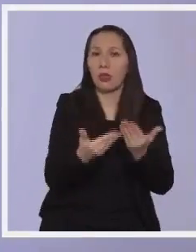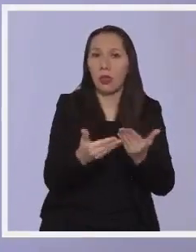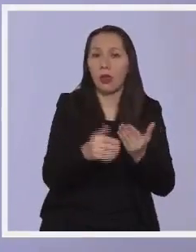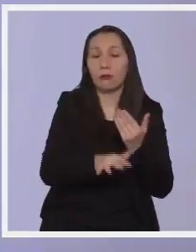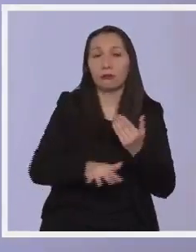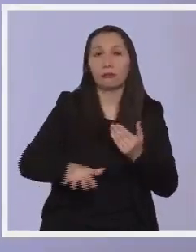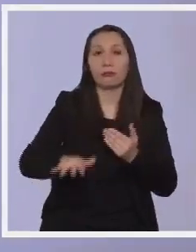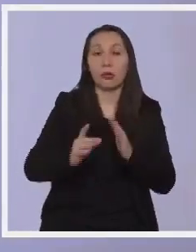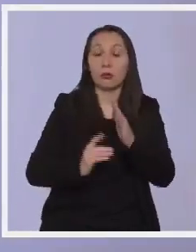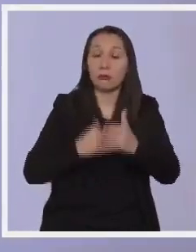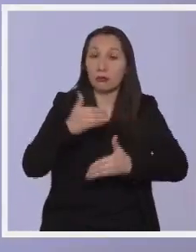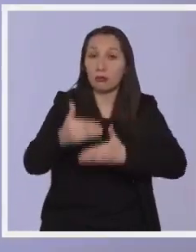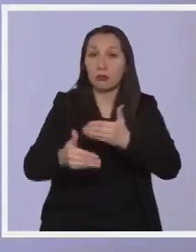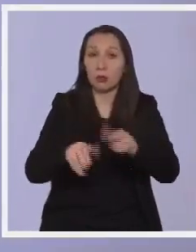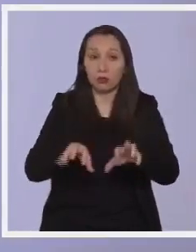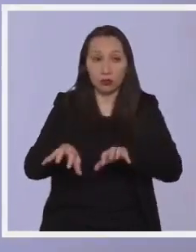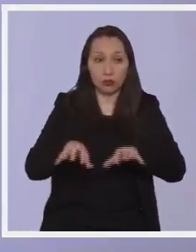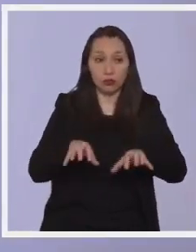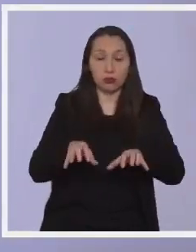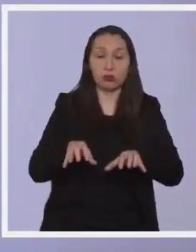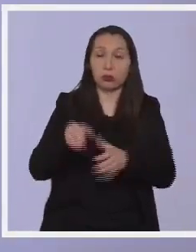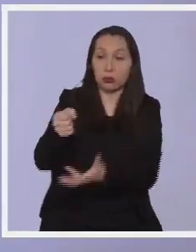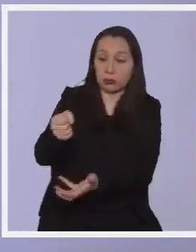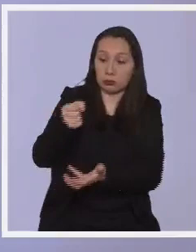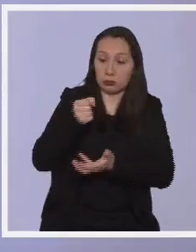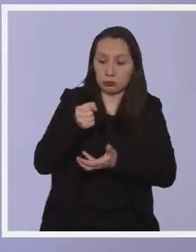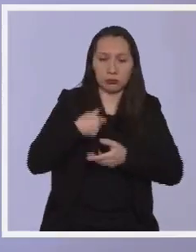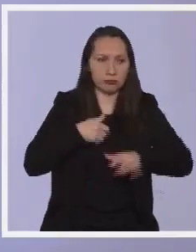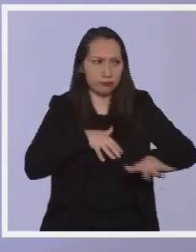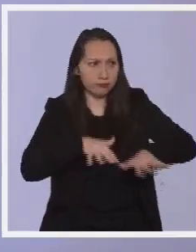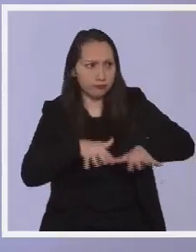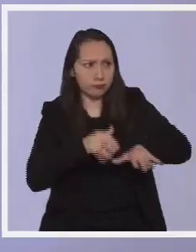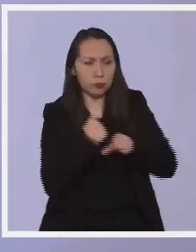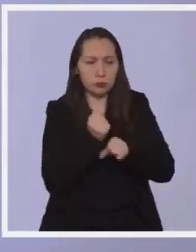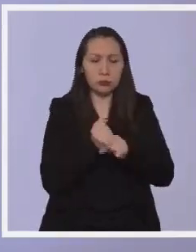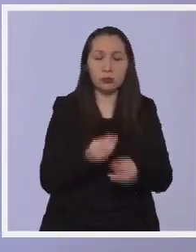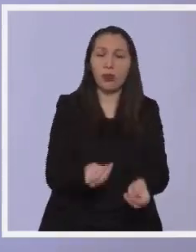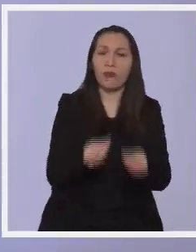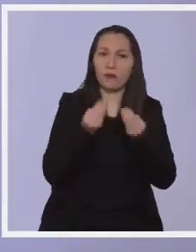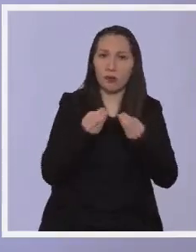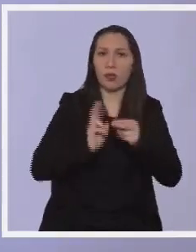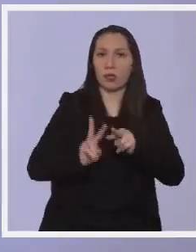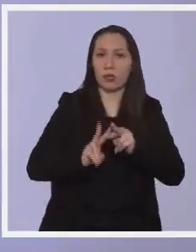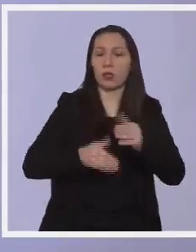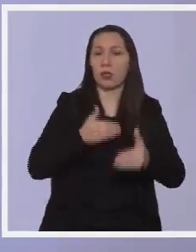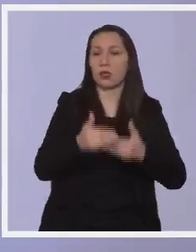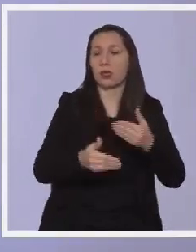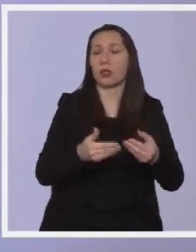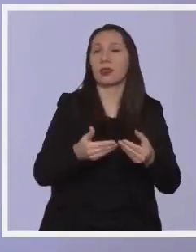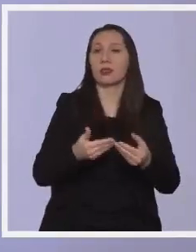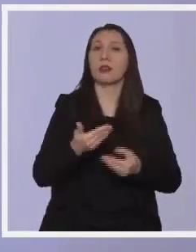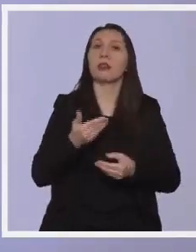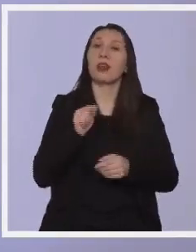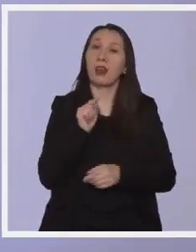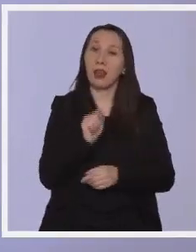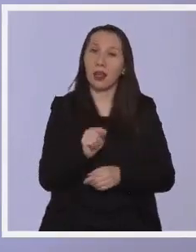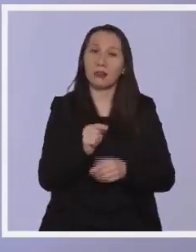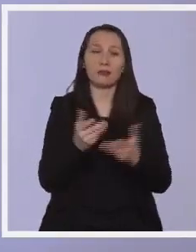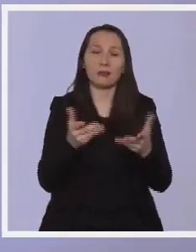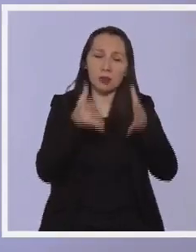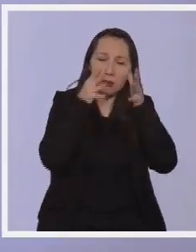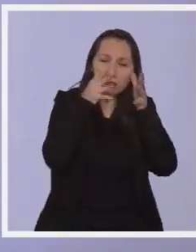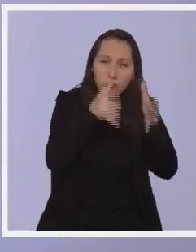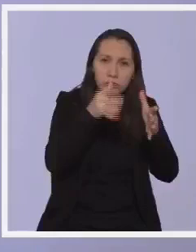la del desarrollo de los recursos que se asignan y las capacidades están bien desarrollados y está eso orientado